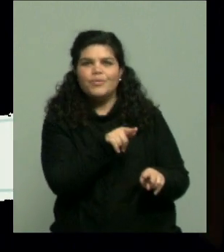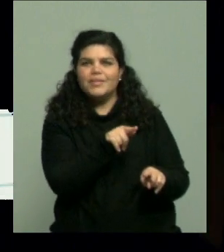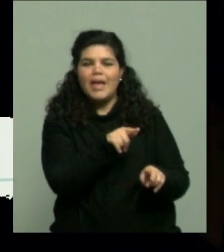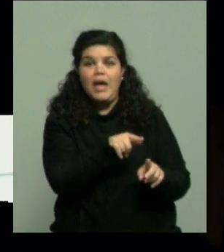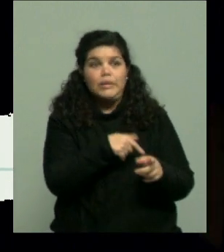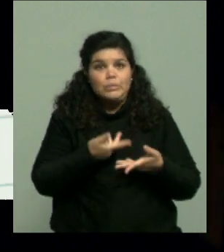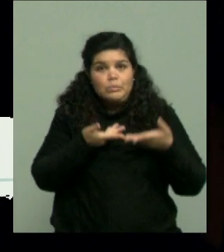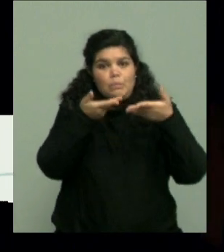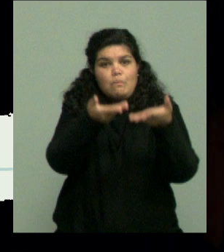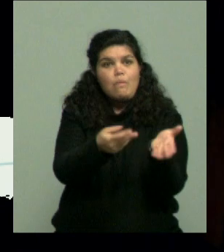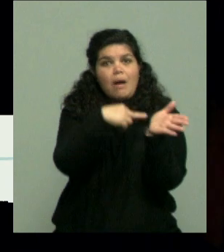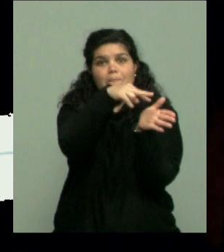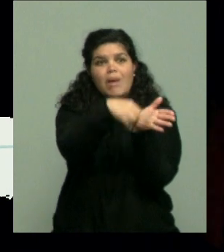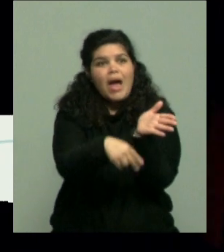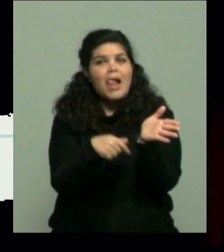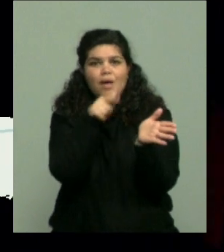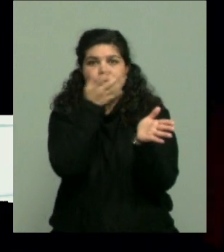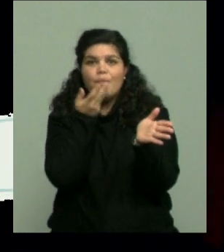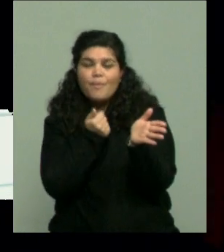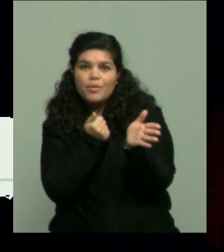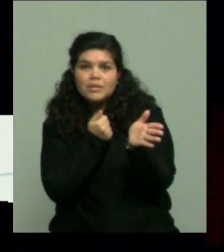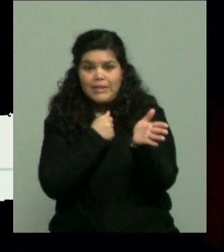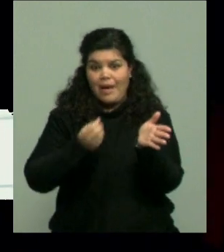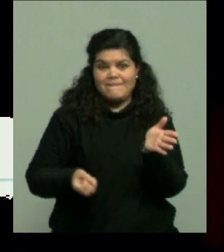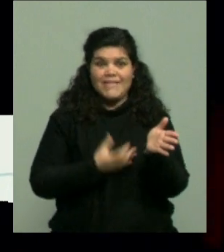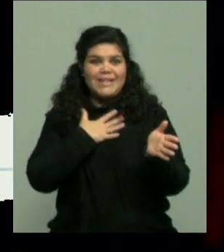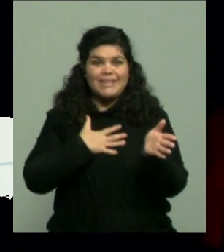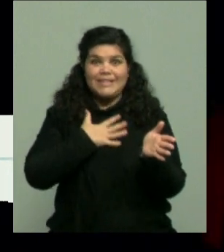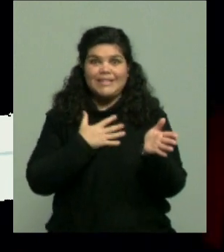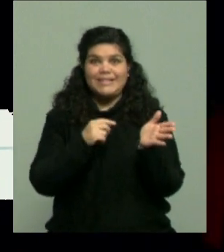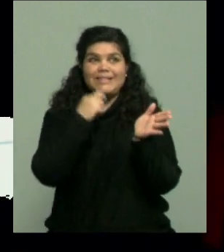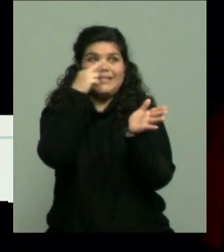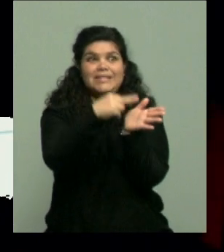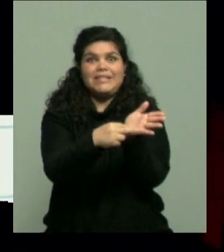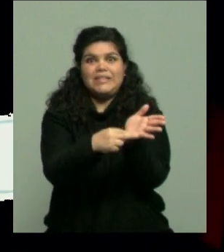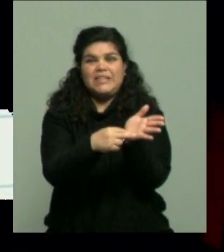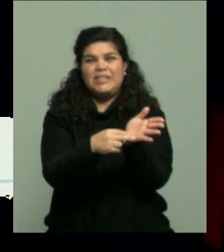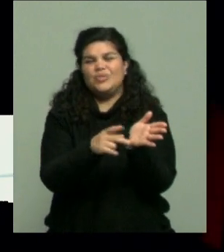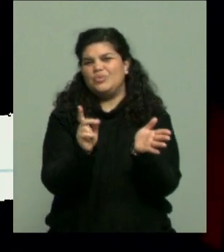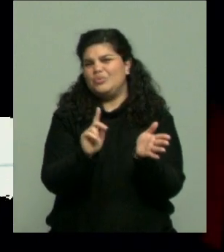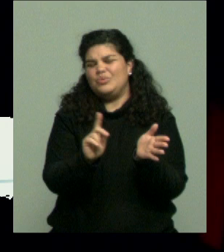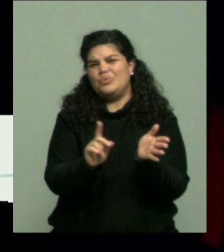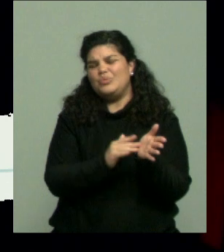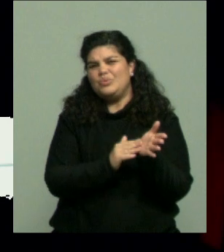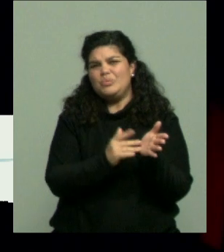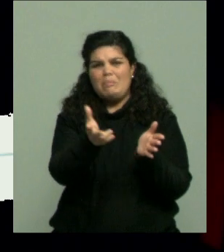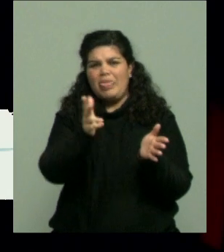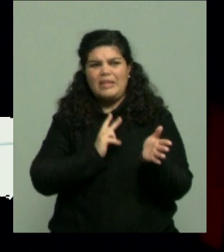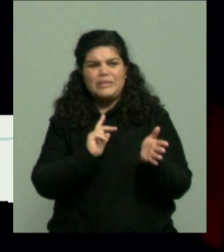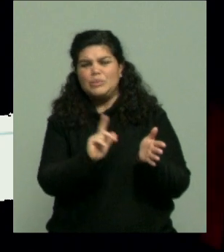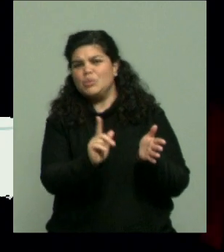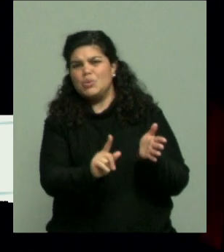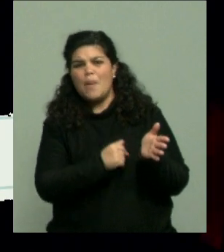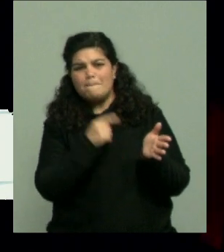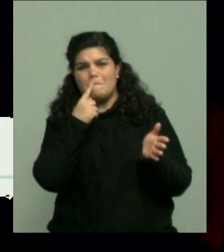se lo mostrás a una persona muy entusiasmada y dice, no, a mí me gusta más esto. Entonces,